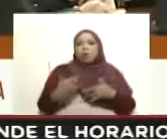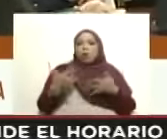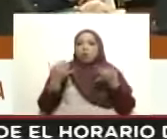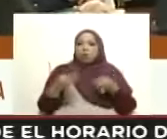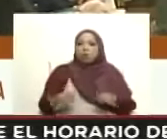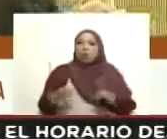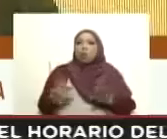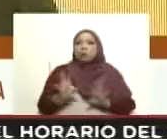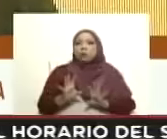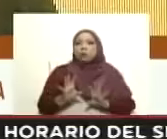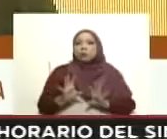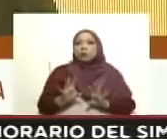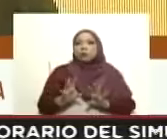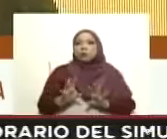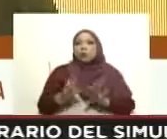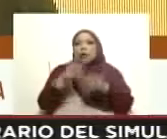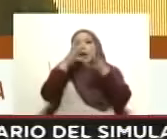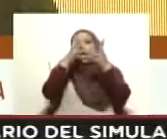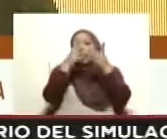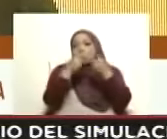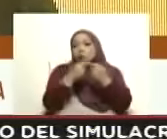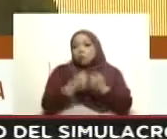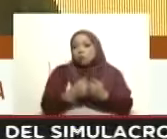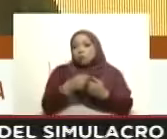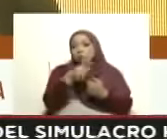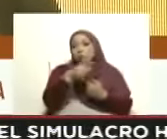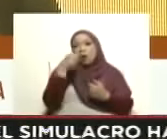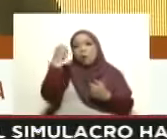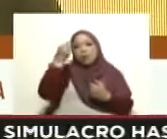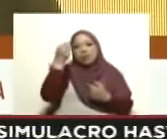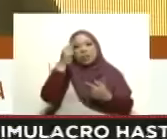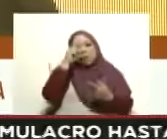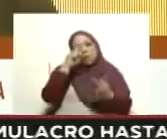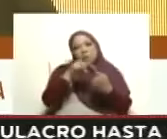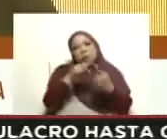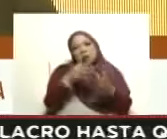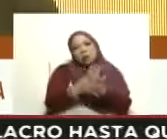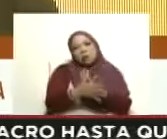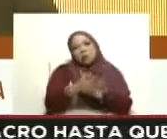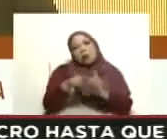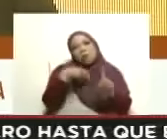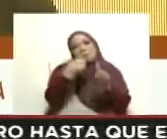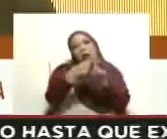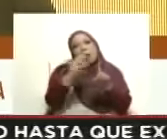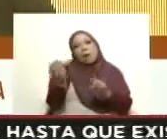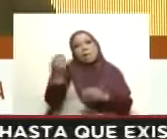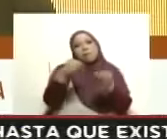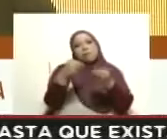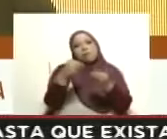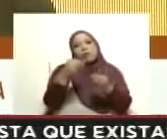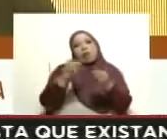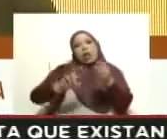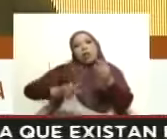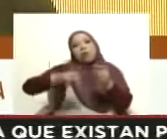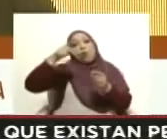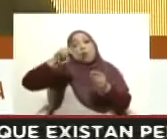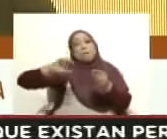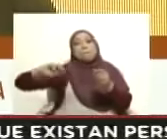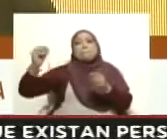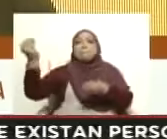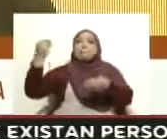extraordinario ese número que teníamos nosotros previsto como la mayor posibilidad se ha duplicado el día